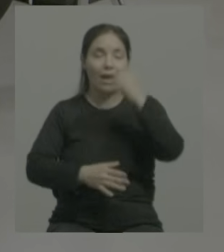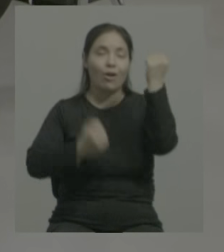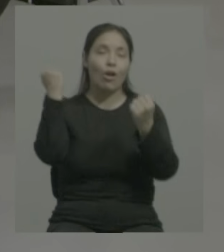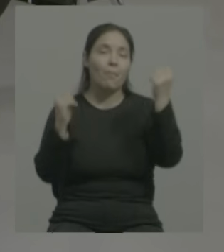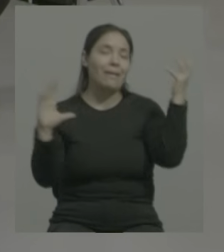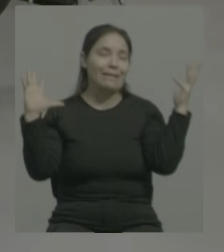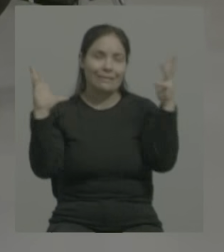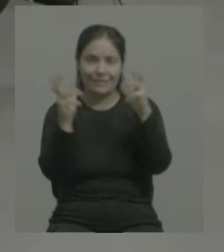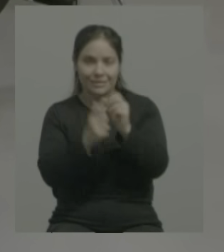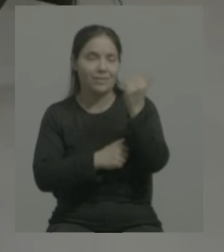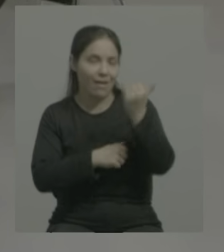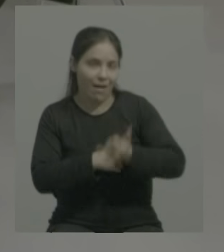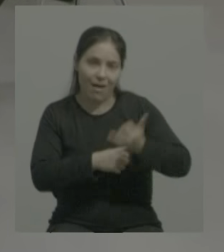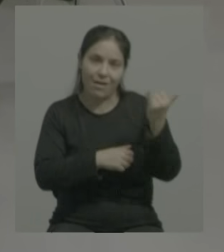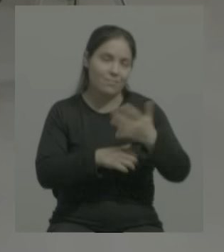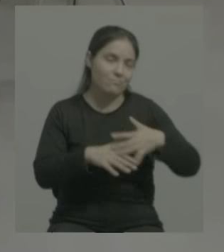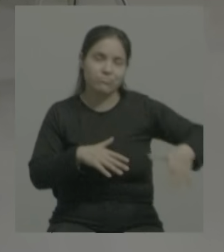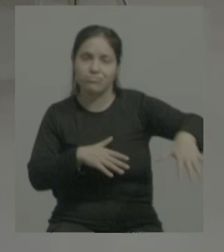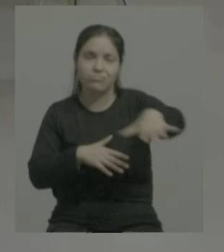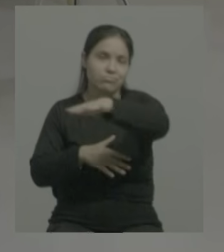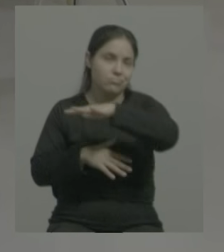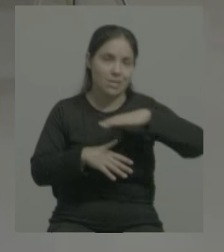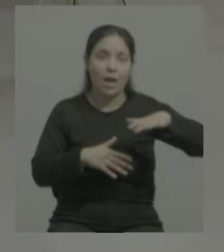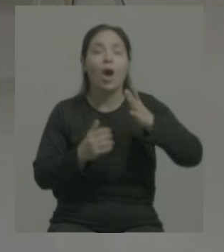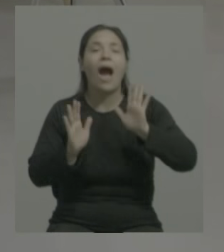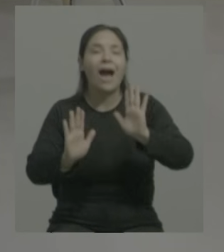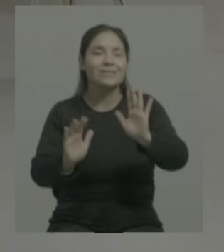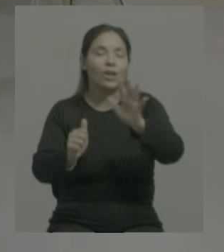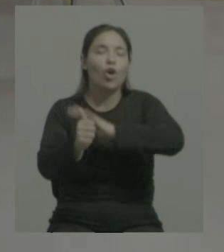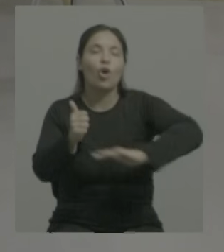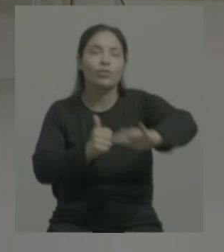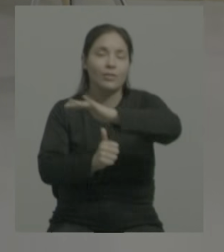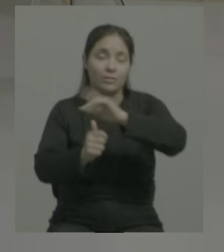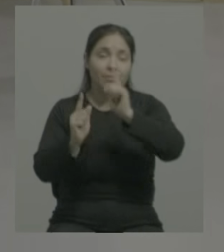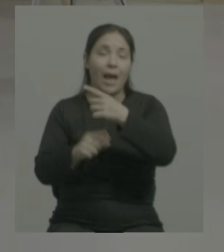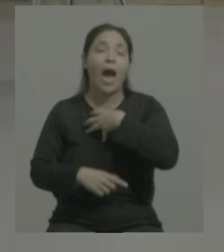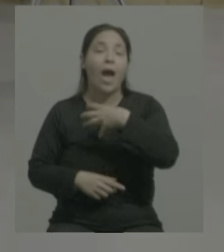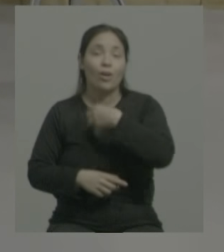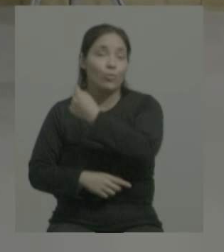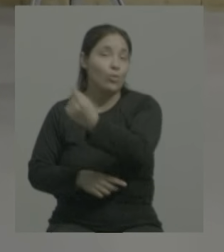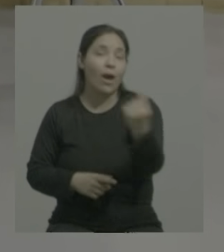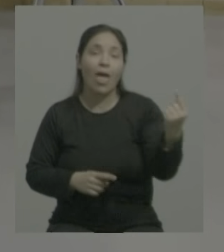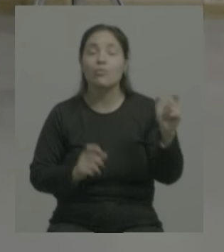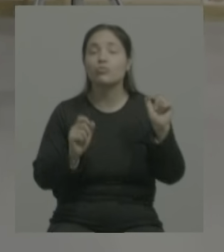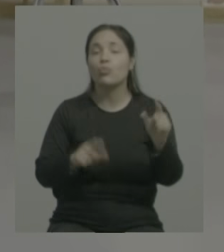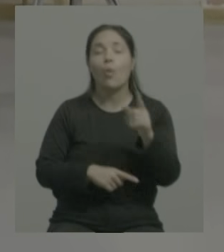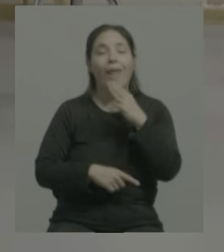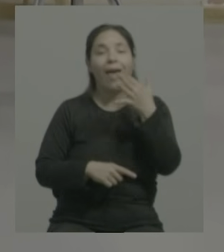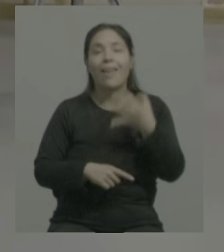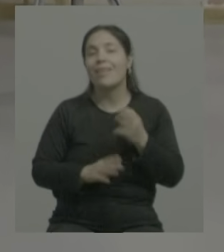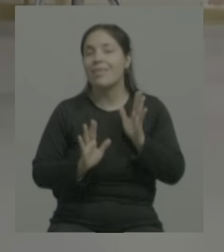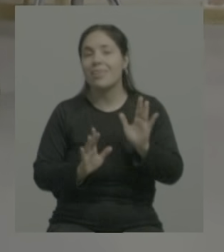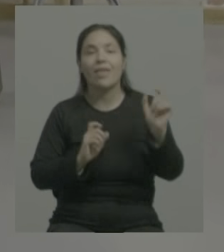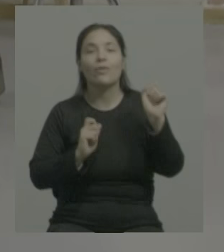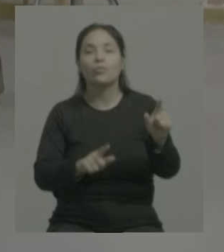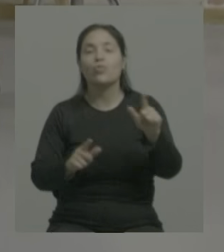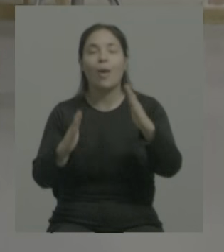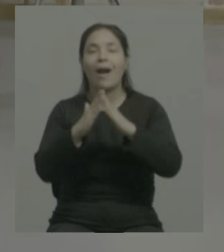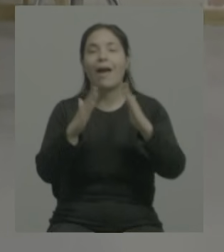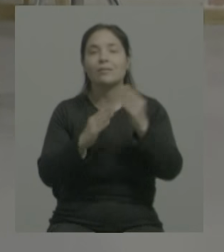se siente, hay una realidad que vive cada alumno y cada alumna que obviamente tiene que ver con la situación de sus hogares, la